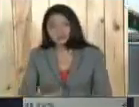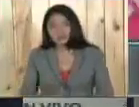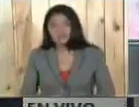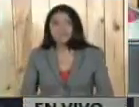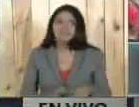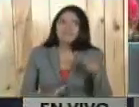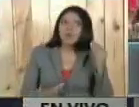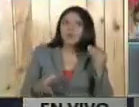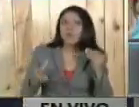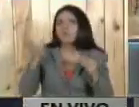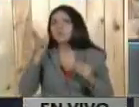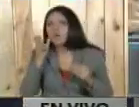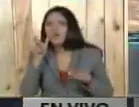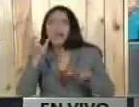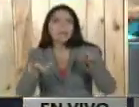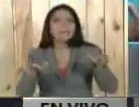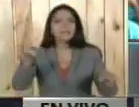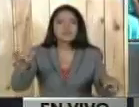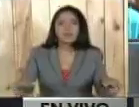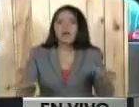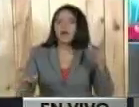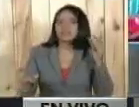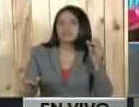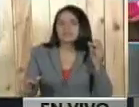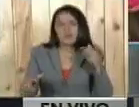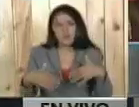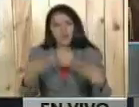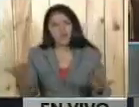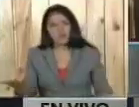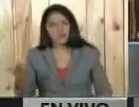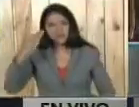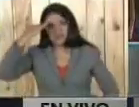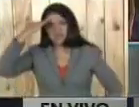escuchando a la gente. ¿Cuándo un general en jefe,